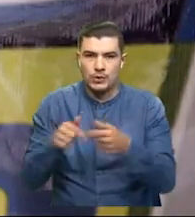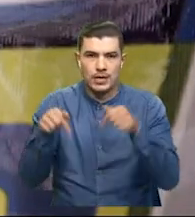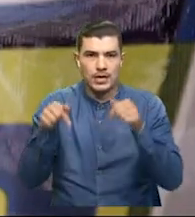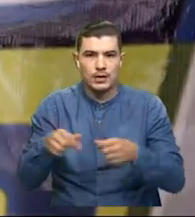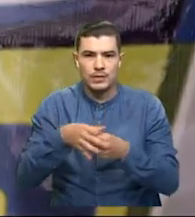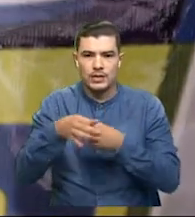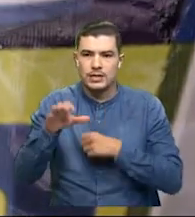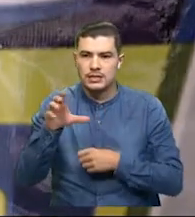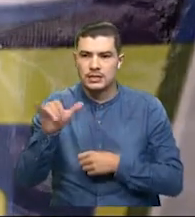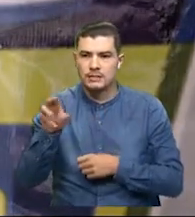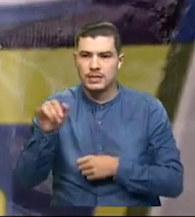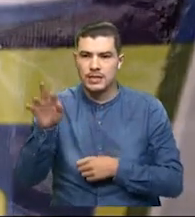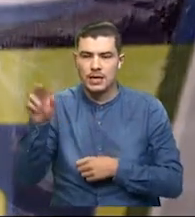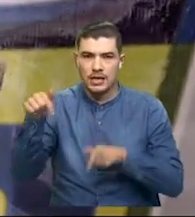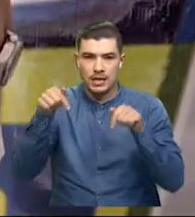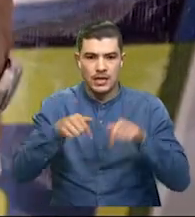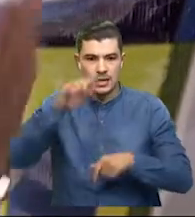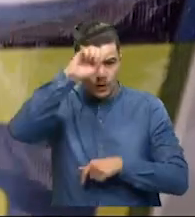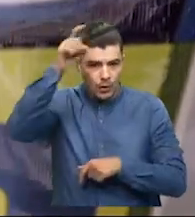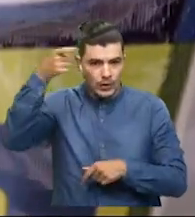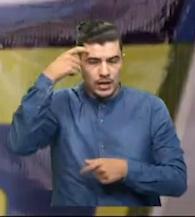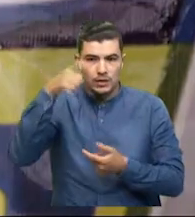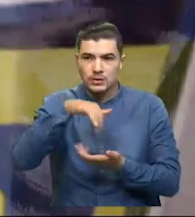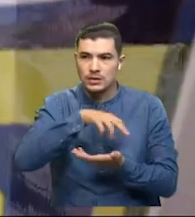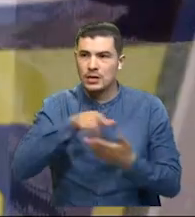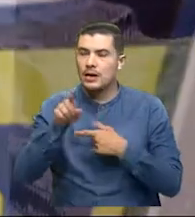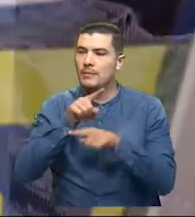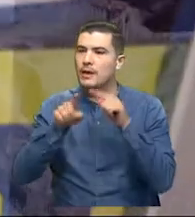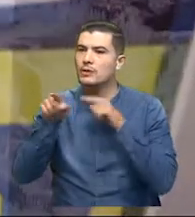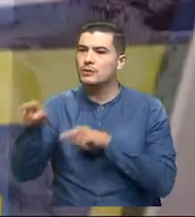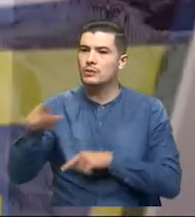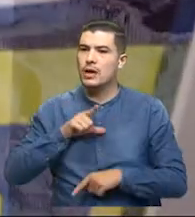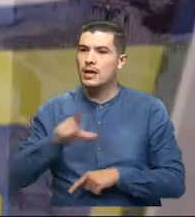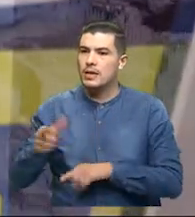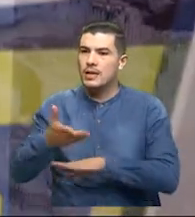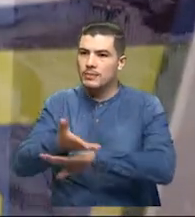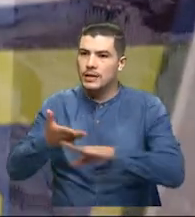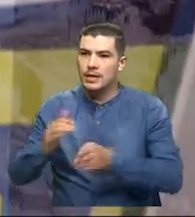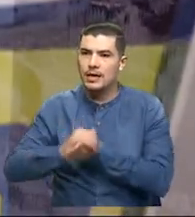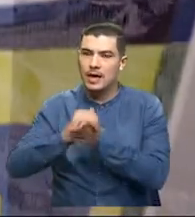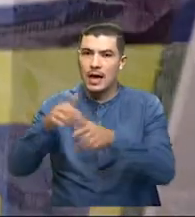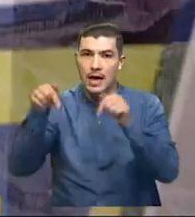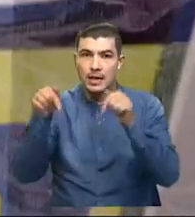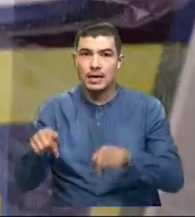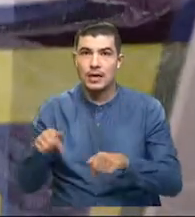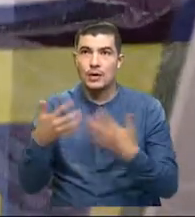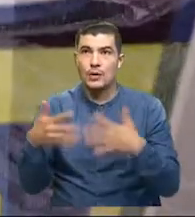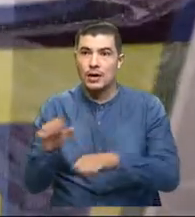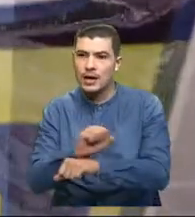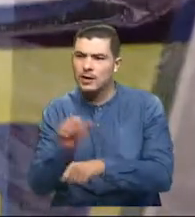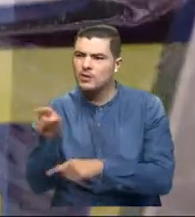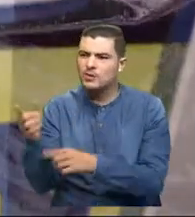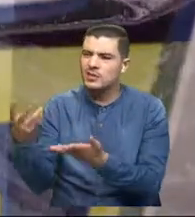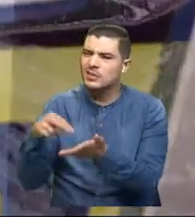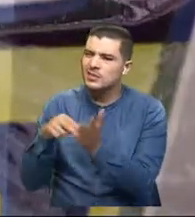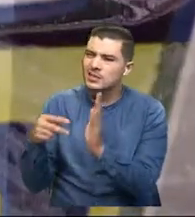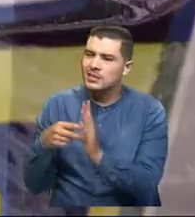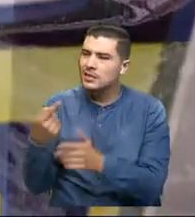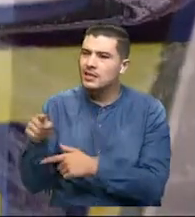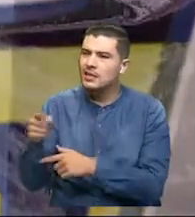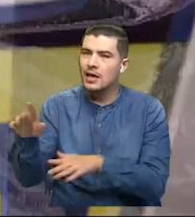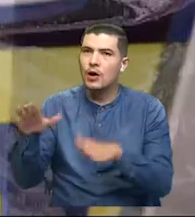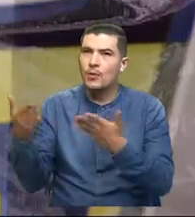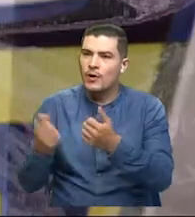con recursos del gobierno departamental, pero por su gestión, liderazgo y petición, que aquí vamos a tener unas banjas para que usted nos cuente de qué se trata y cómo